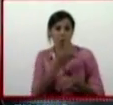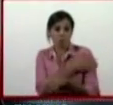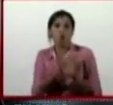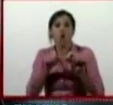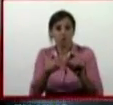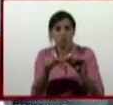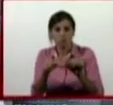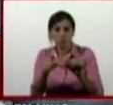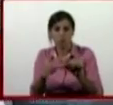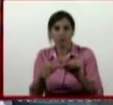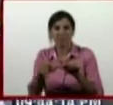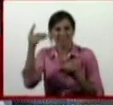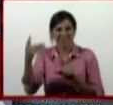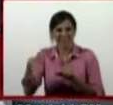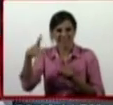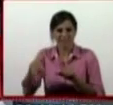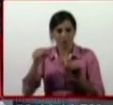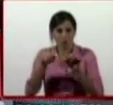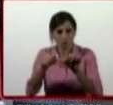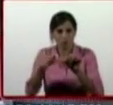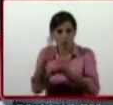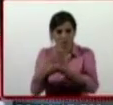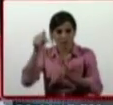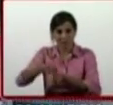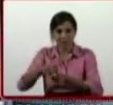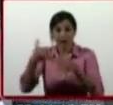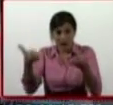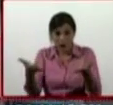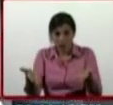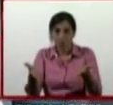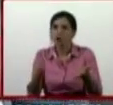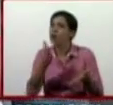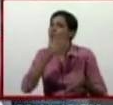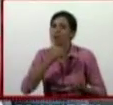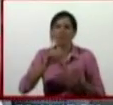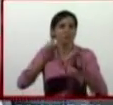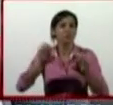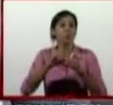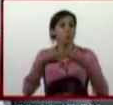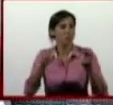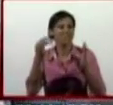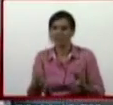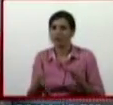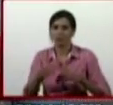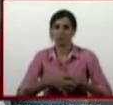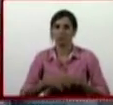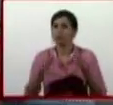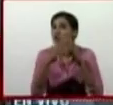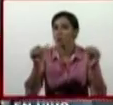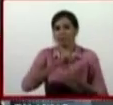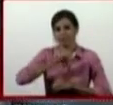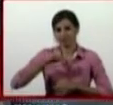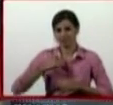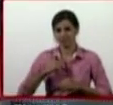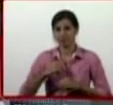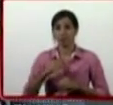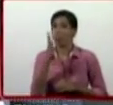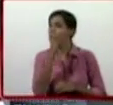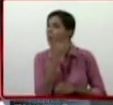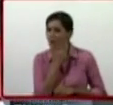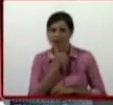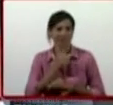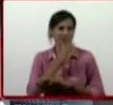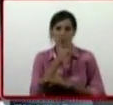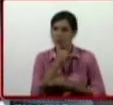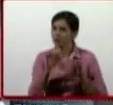gobernando, la burguesía, en este país, en este momento no hubiera educación pública universitaria, no existiera. No existiera, compañero, no